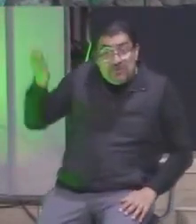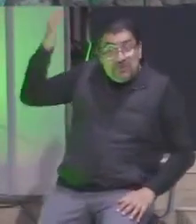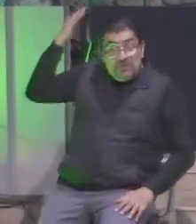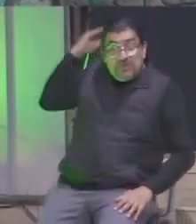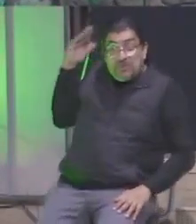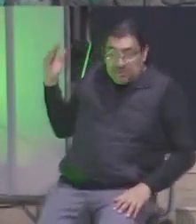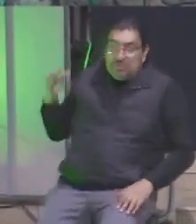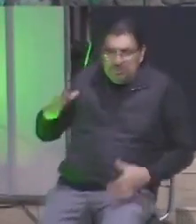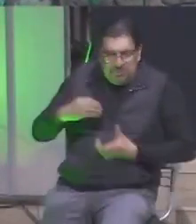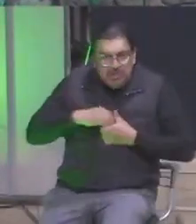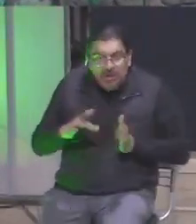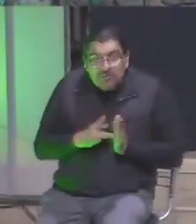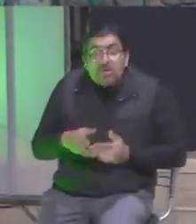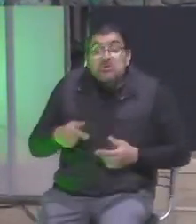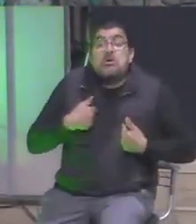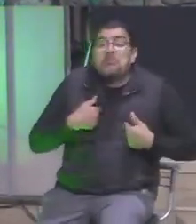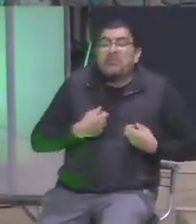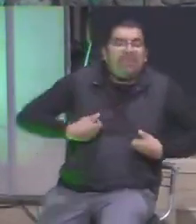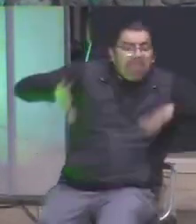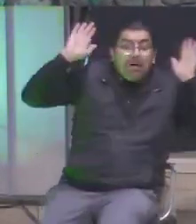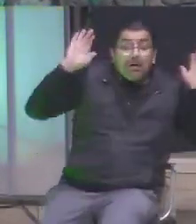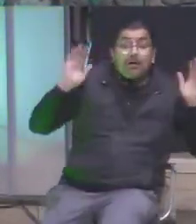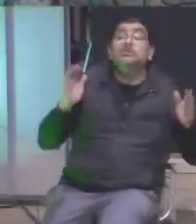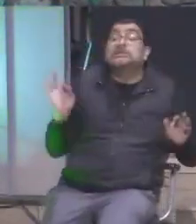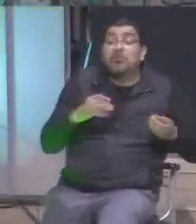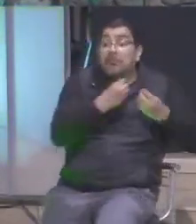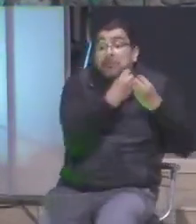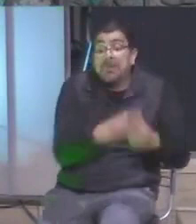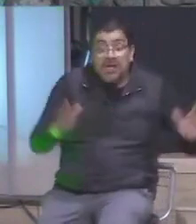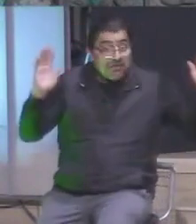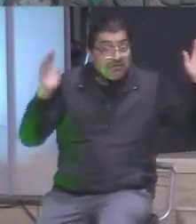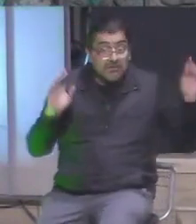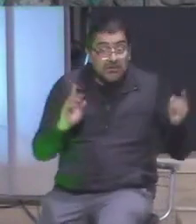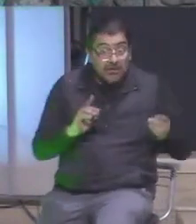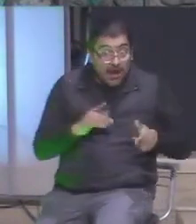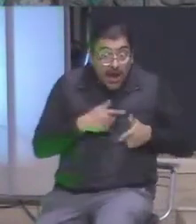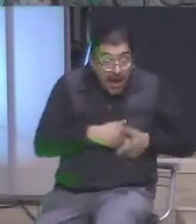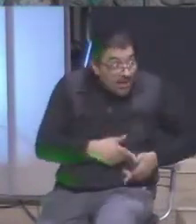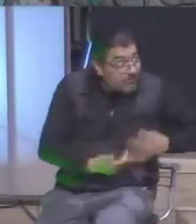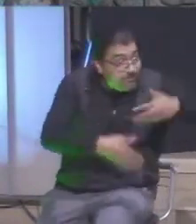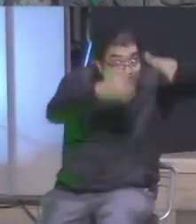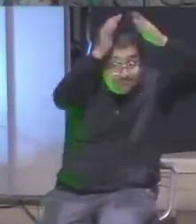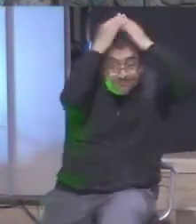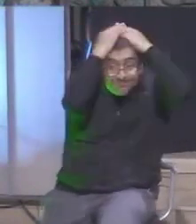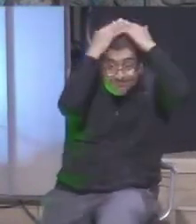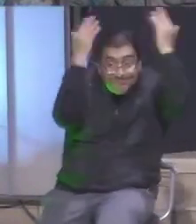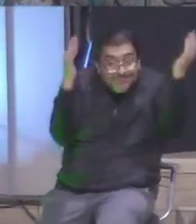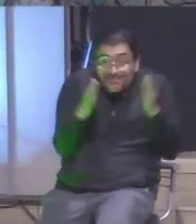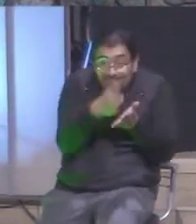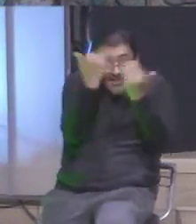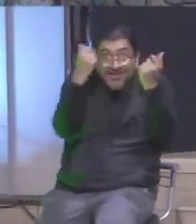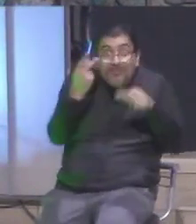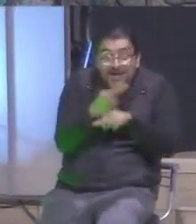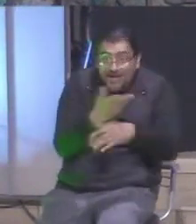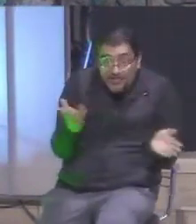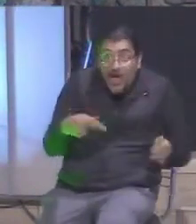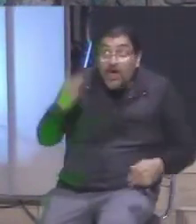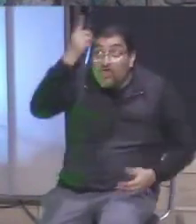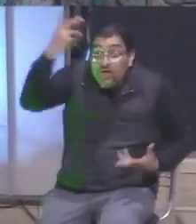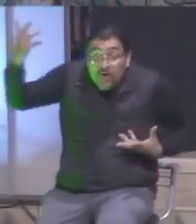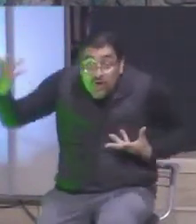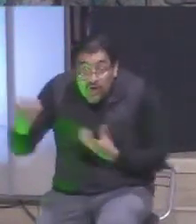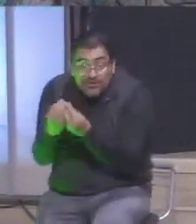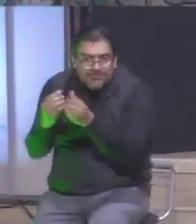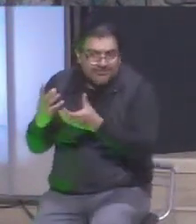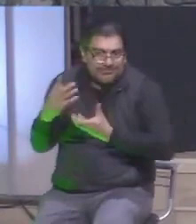dónde estaría perdido a lo mejor y a lo mejor ni sigo dónde le digo dónde estaría lo único que sé es que